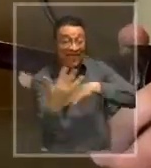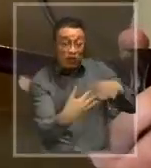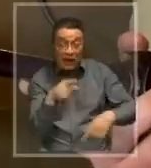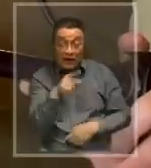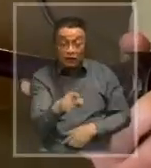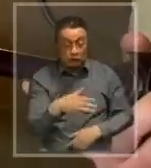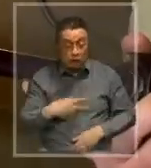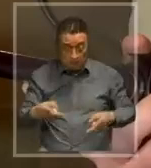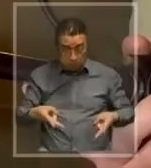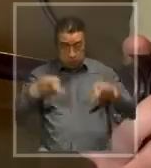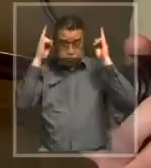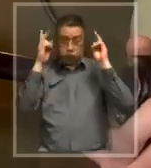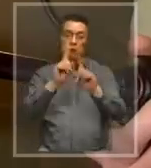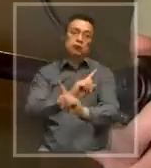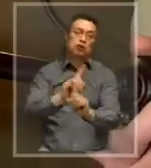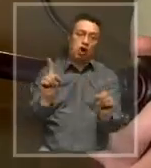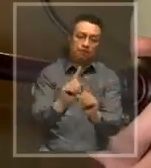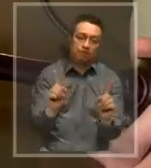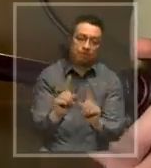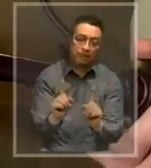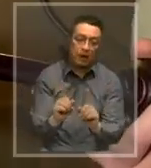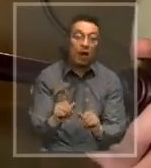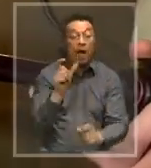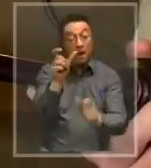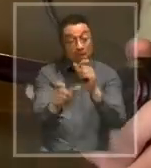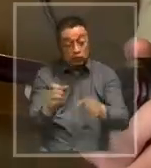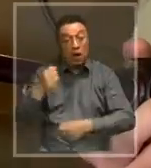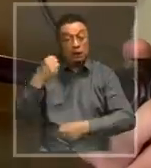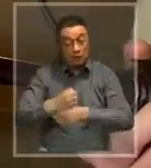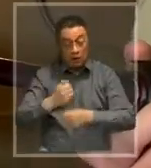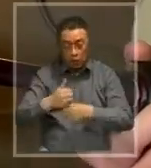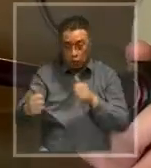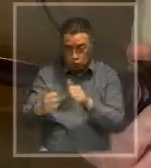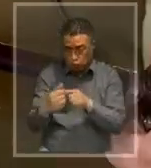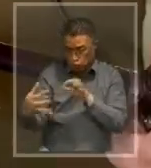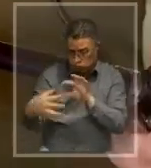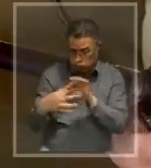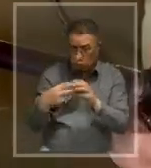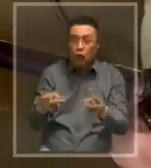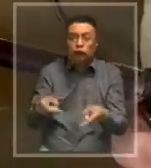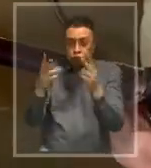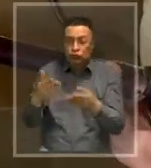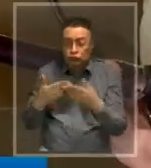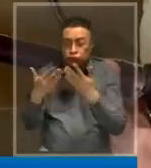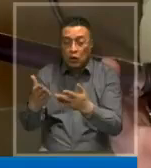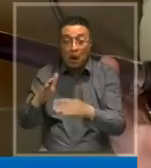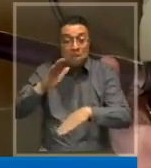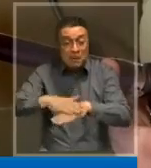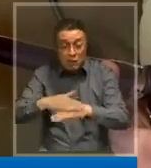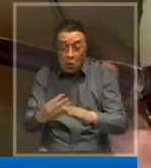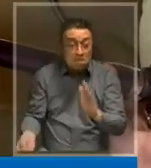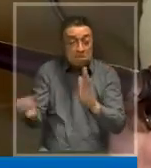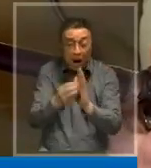no lo vamos a aceptar. Las personas que vienen trabajando con nosotros de tiempo tienen espacios y no vamos a otorgar ningún